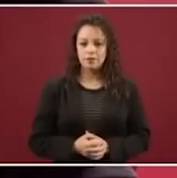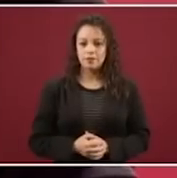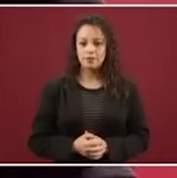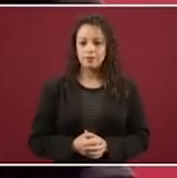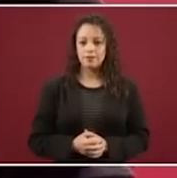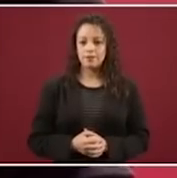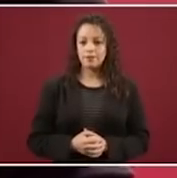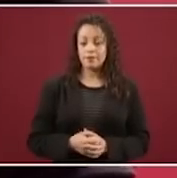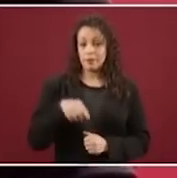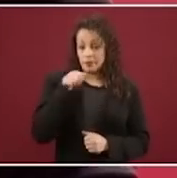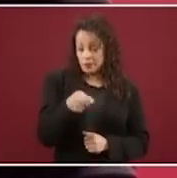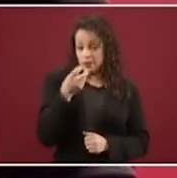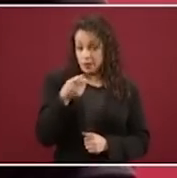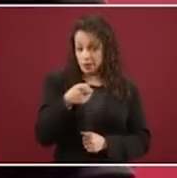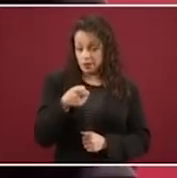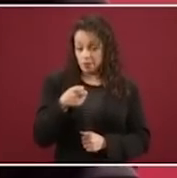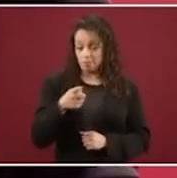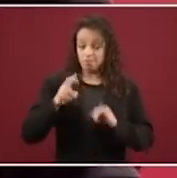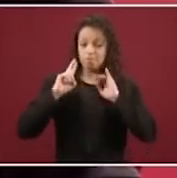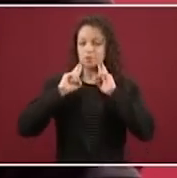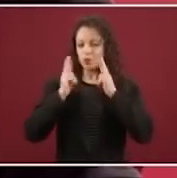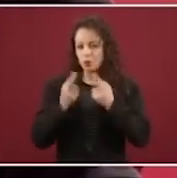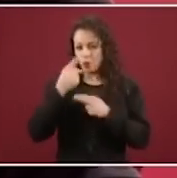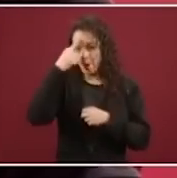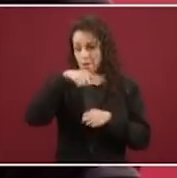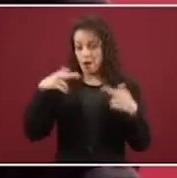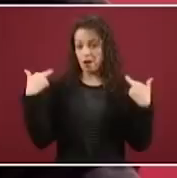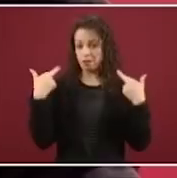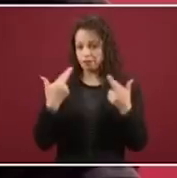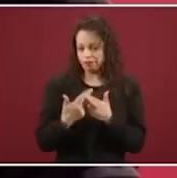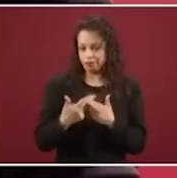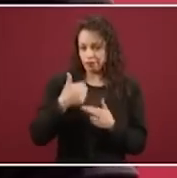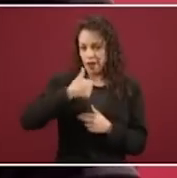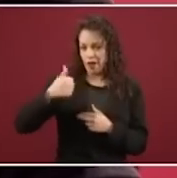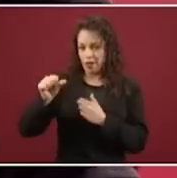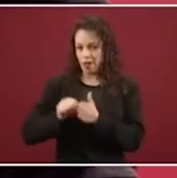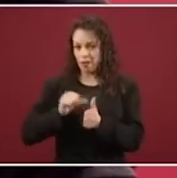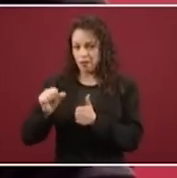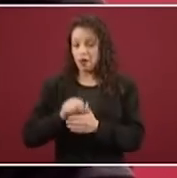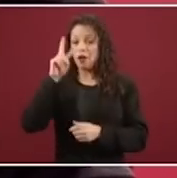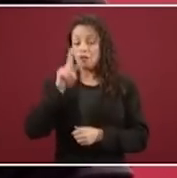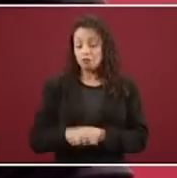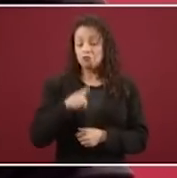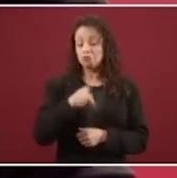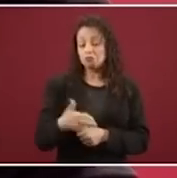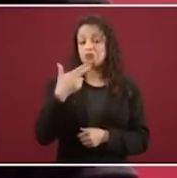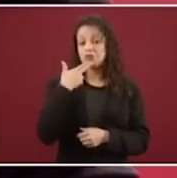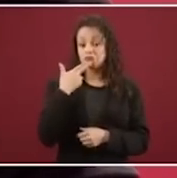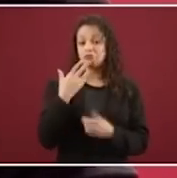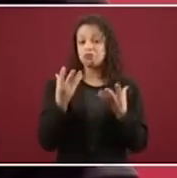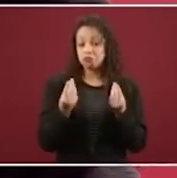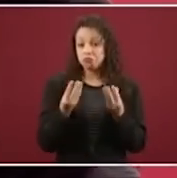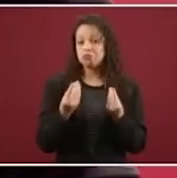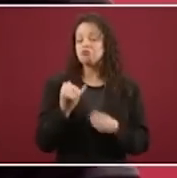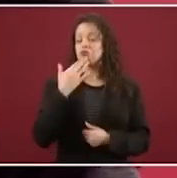de planeación, de trabajo, de articulación de las escuelas es muy útil para el